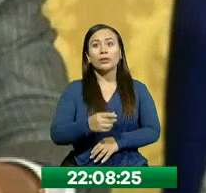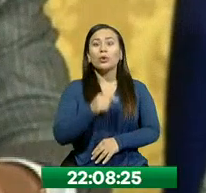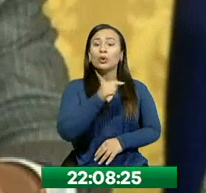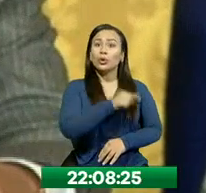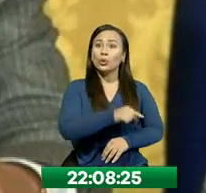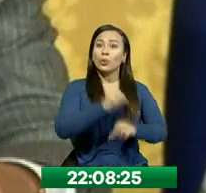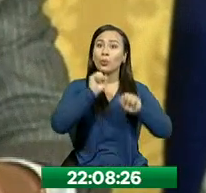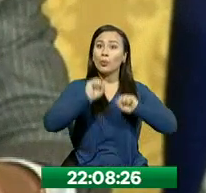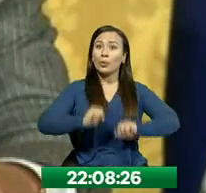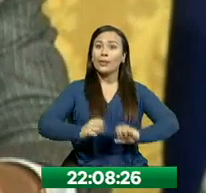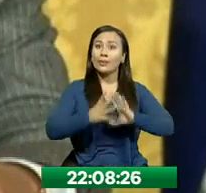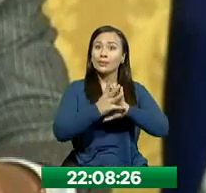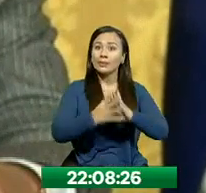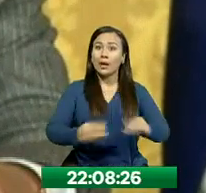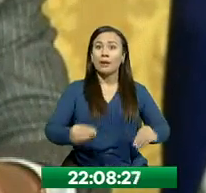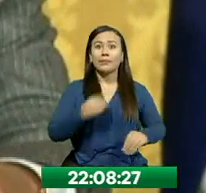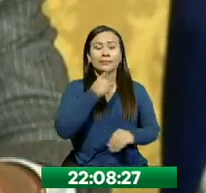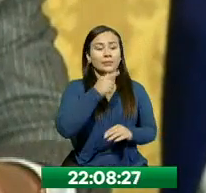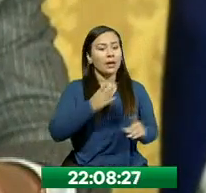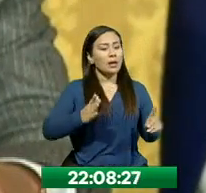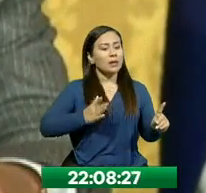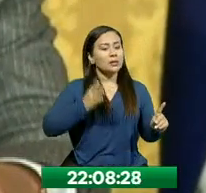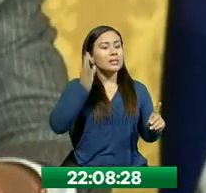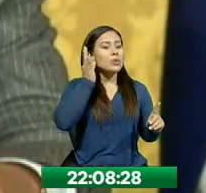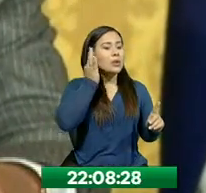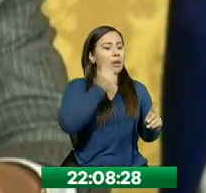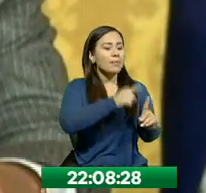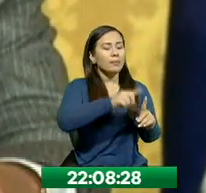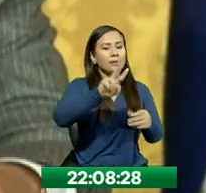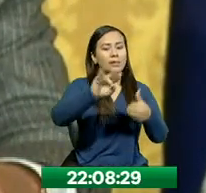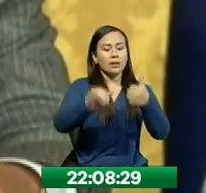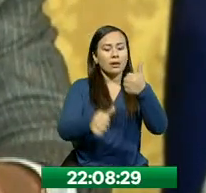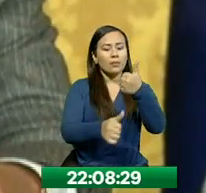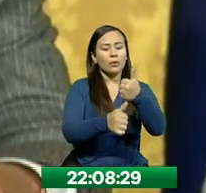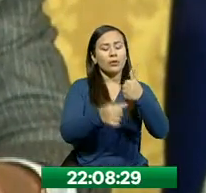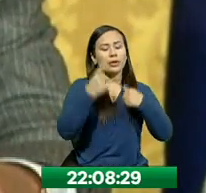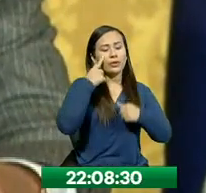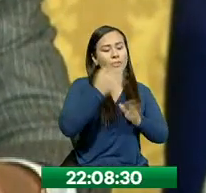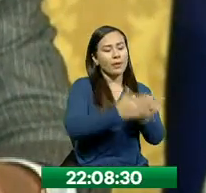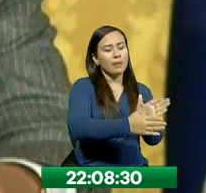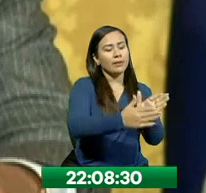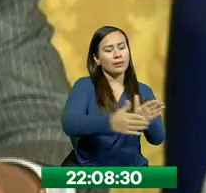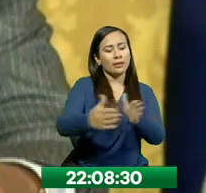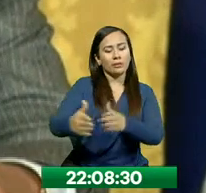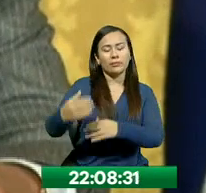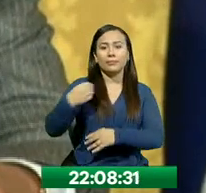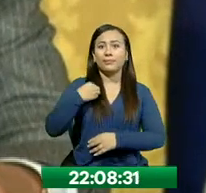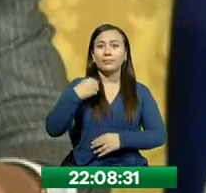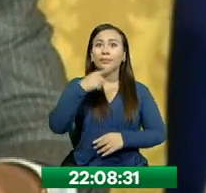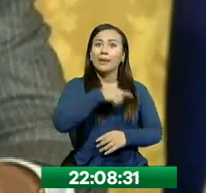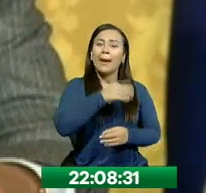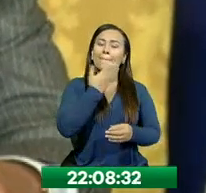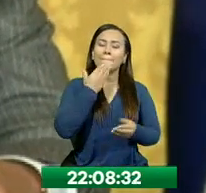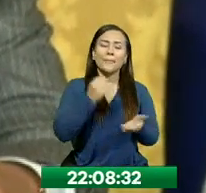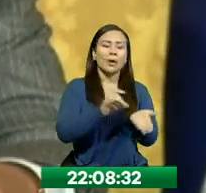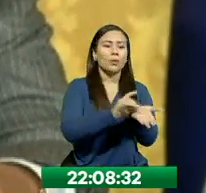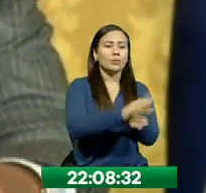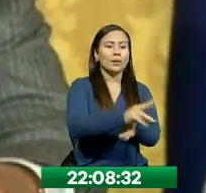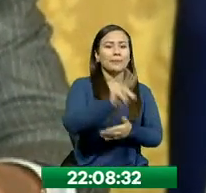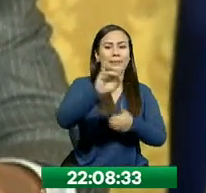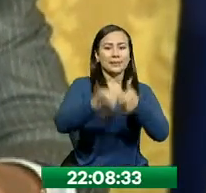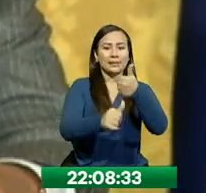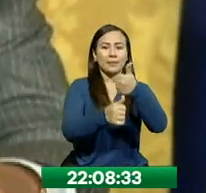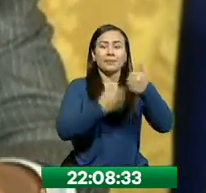sus funciones a la señora vicepresidenta María Alejandra Vicuña para que pueda ejercer